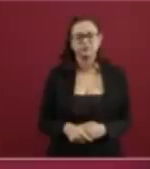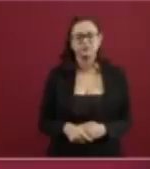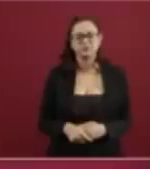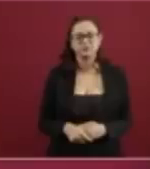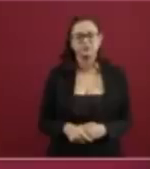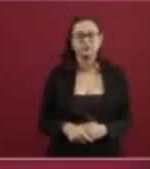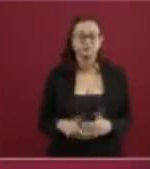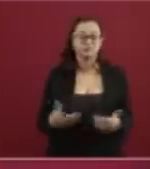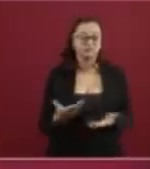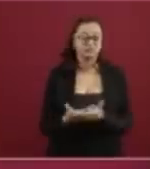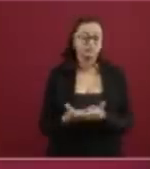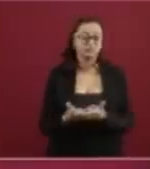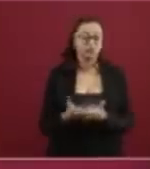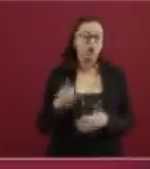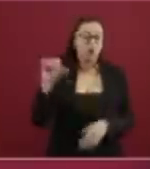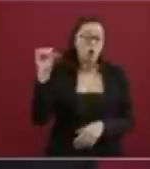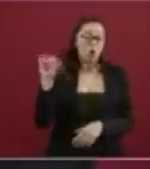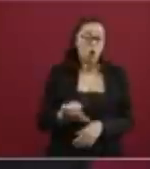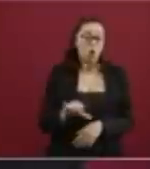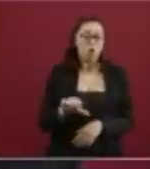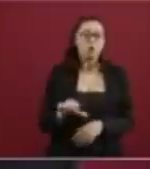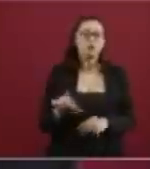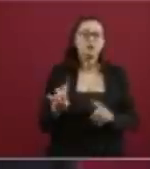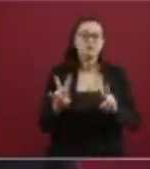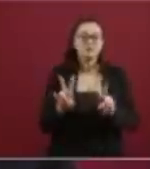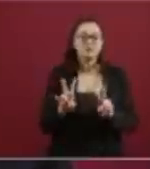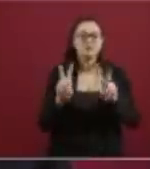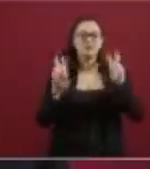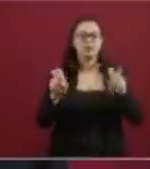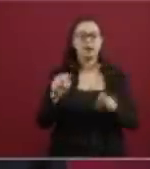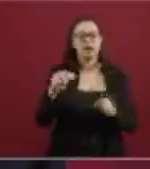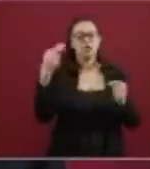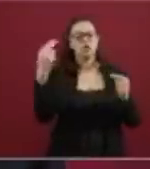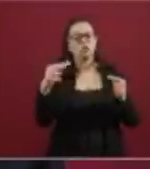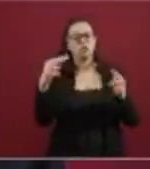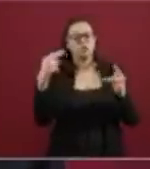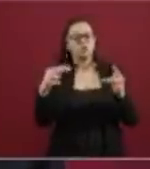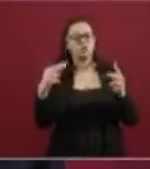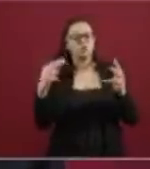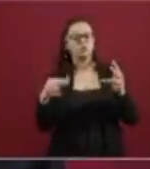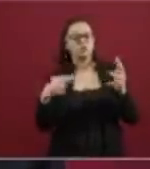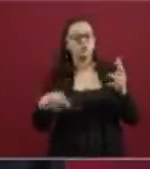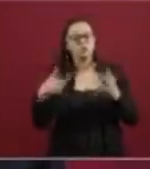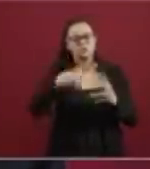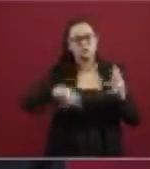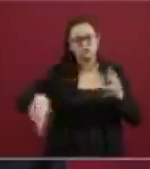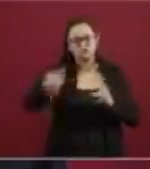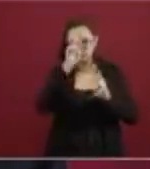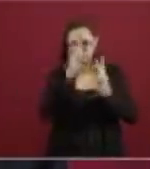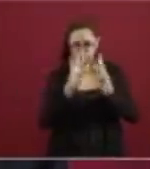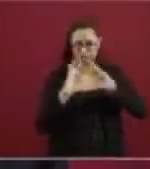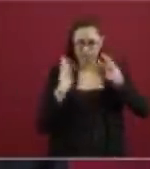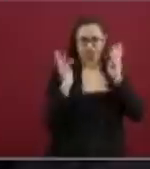de Pemex que van a ocupar vacantes.